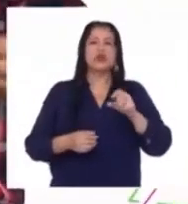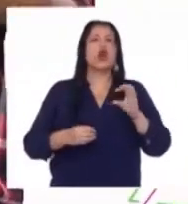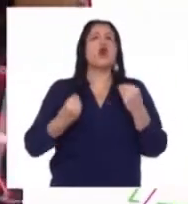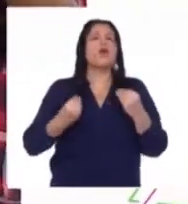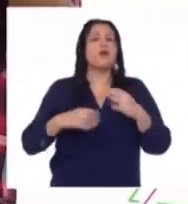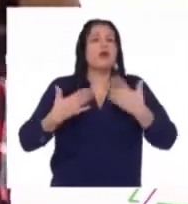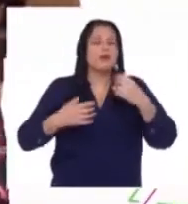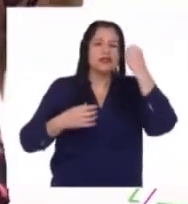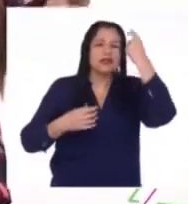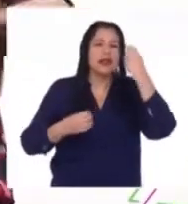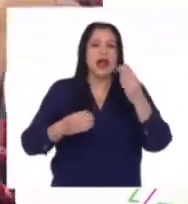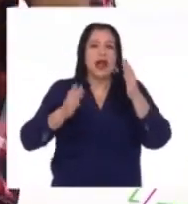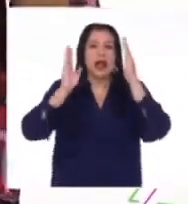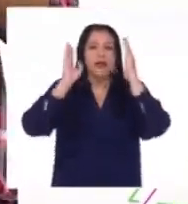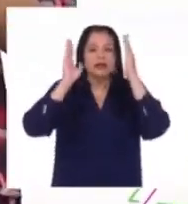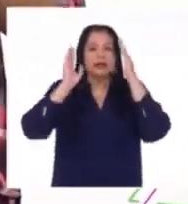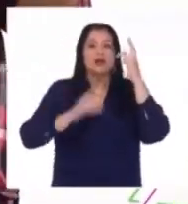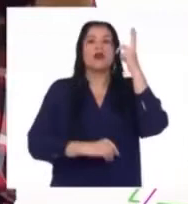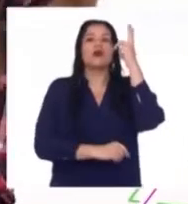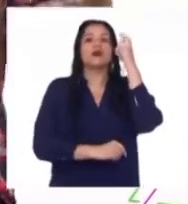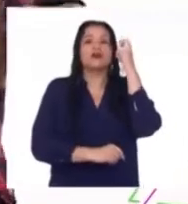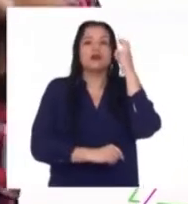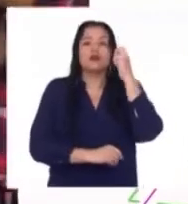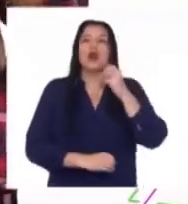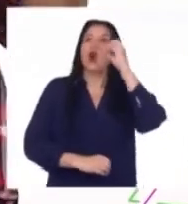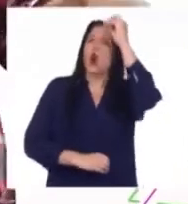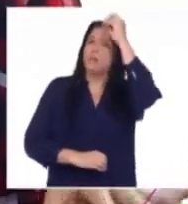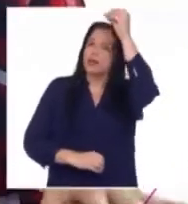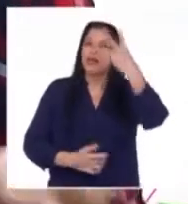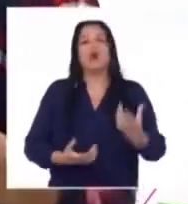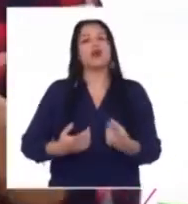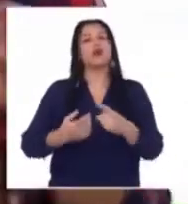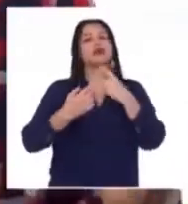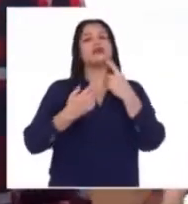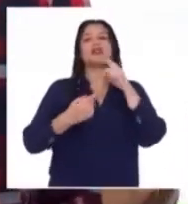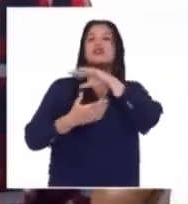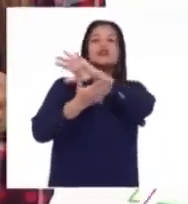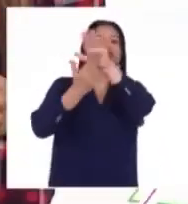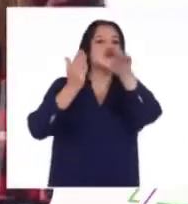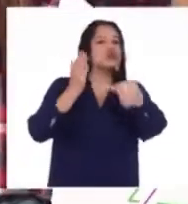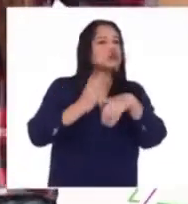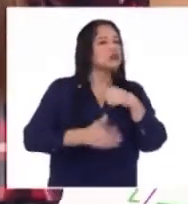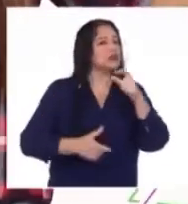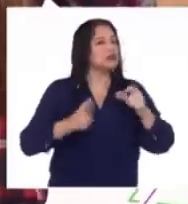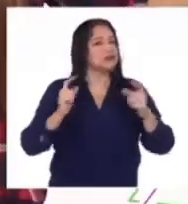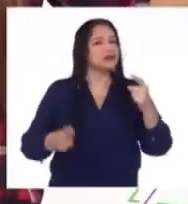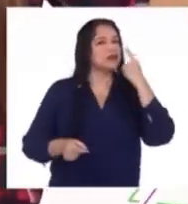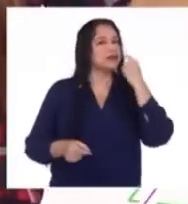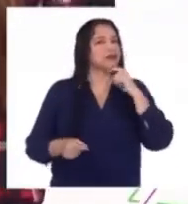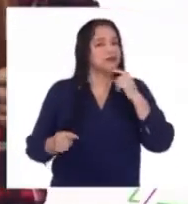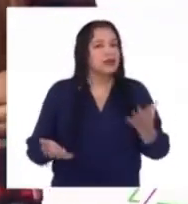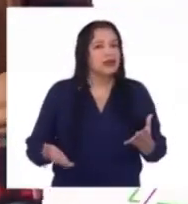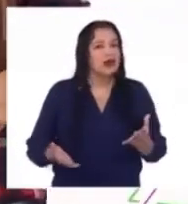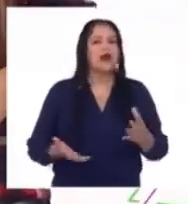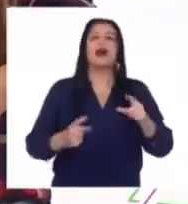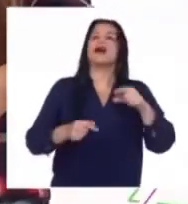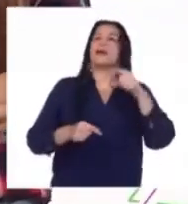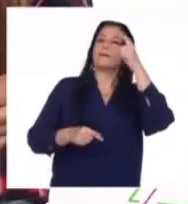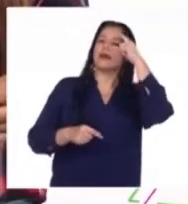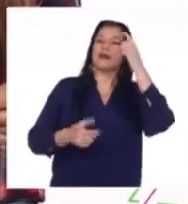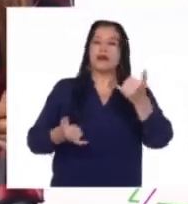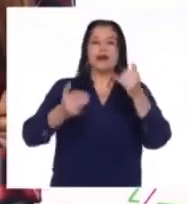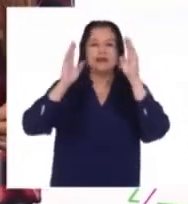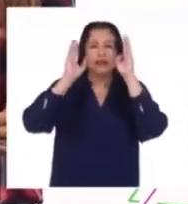escucharnos y prestar atención a las opiniones y diferencias de todos y de todas. ¿Qué les parece si ahora prestamos